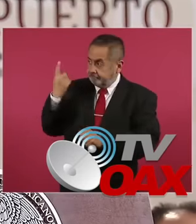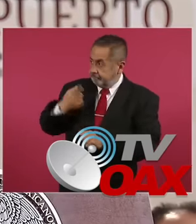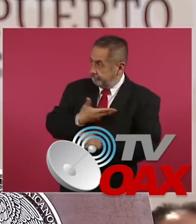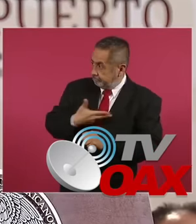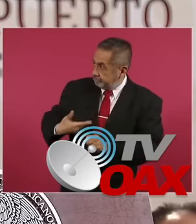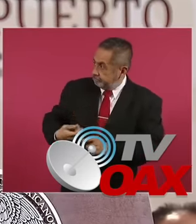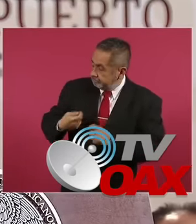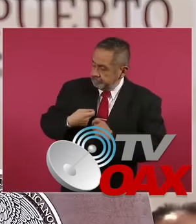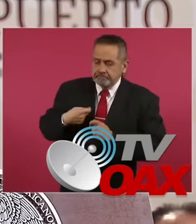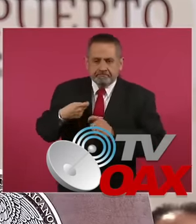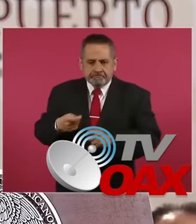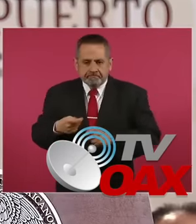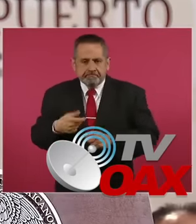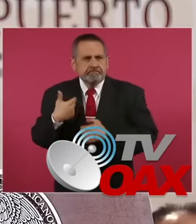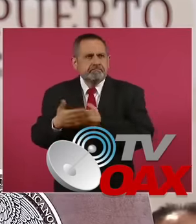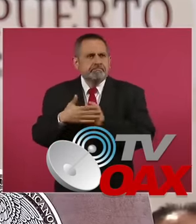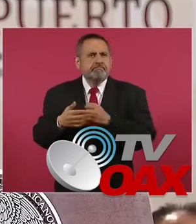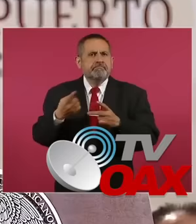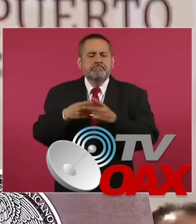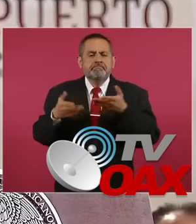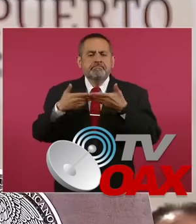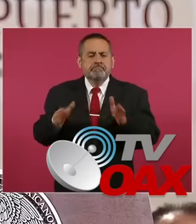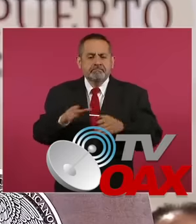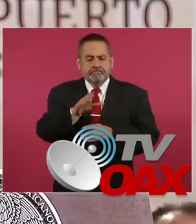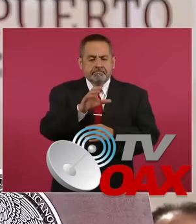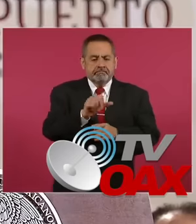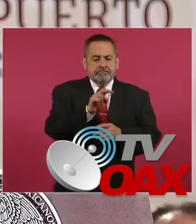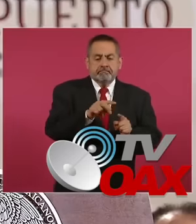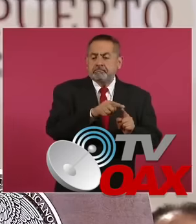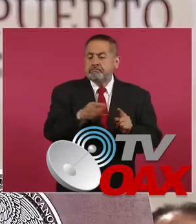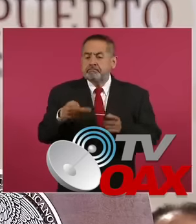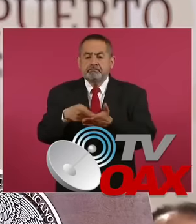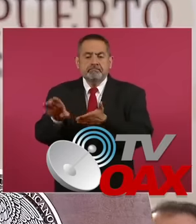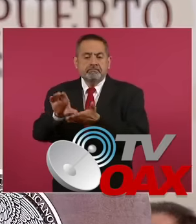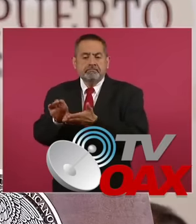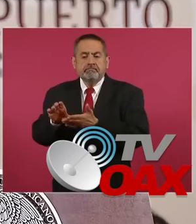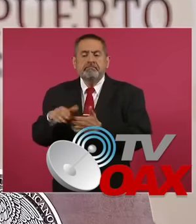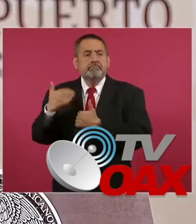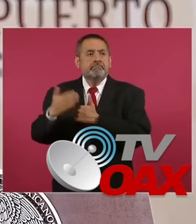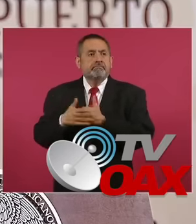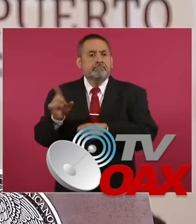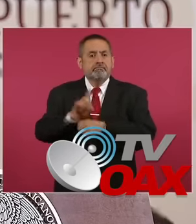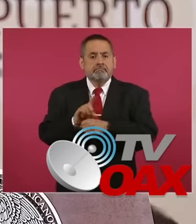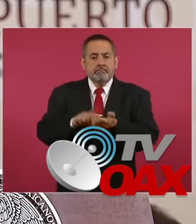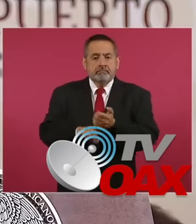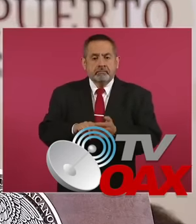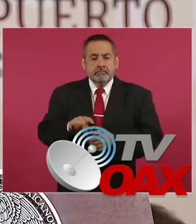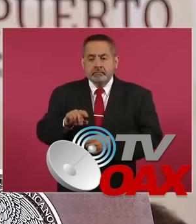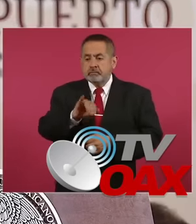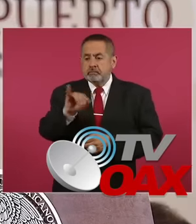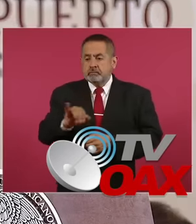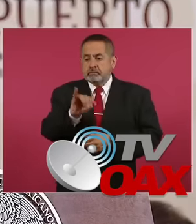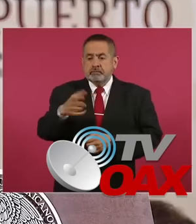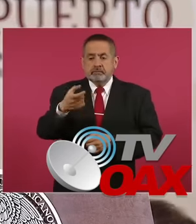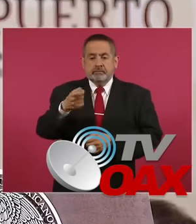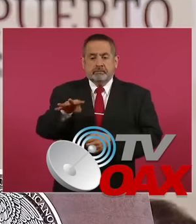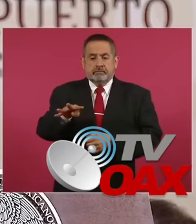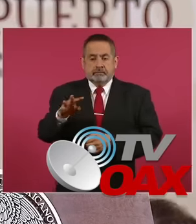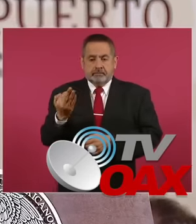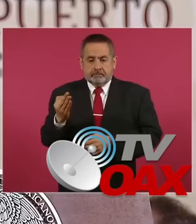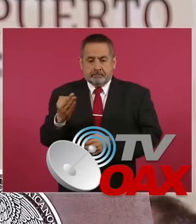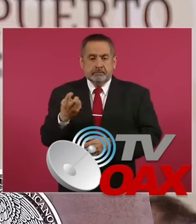tiene considerado aperturar la vía férrea Cancún-Playa del Carmen el próximo jueves 29 de febrero del presente